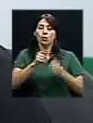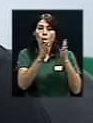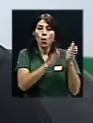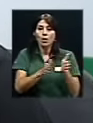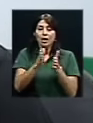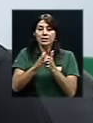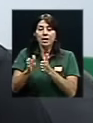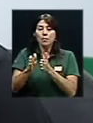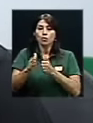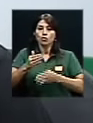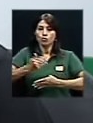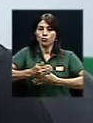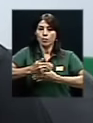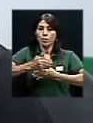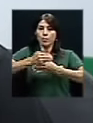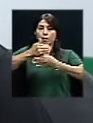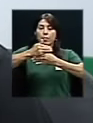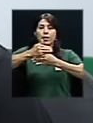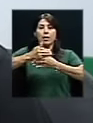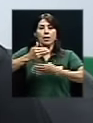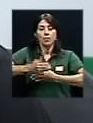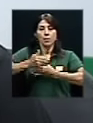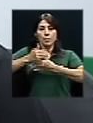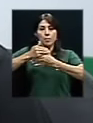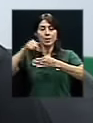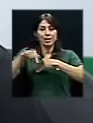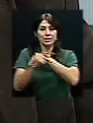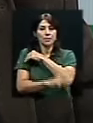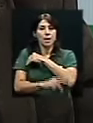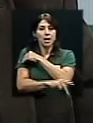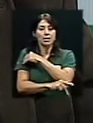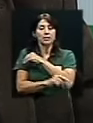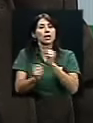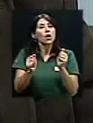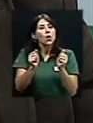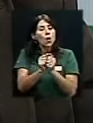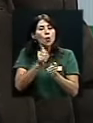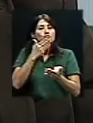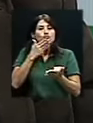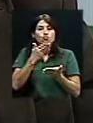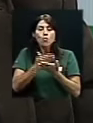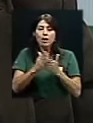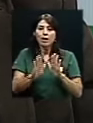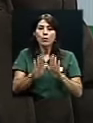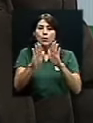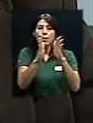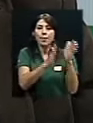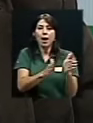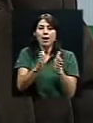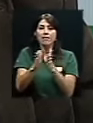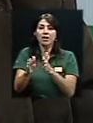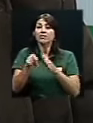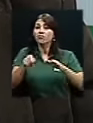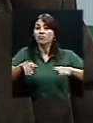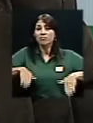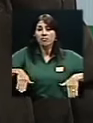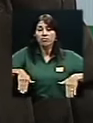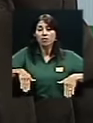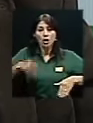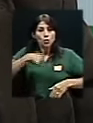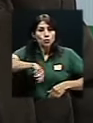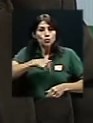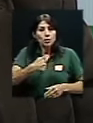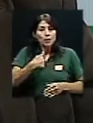de infraestructura de este país y de otros sectores con una buena planificación, que yo creo que es lo que nos ha faltado, porque las herramientas las